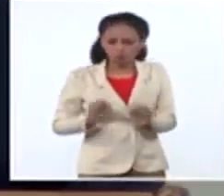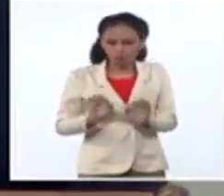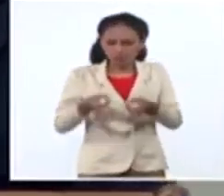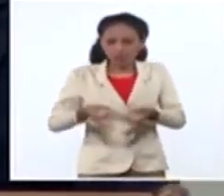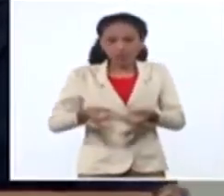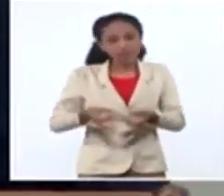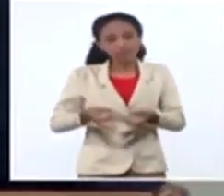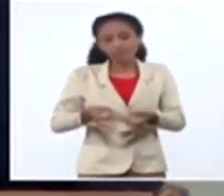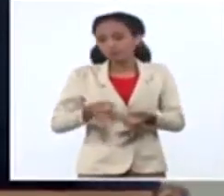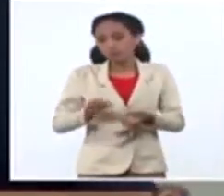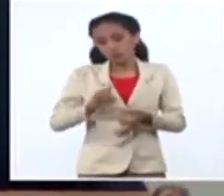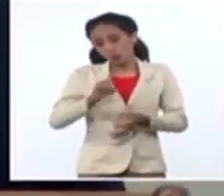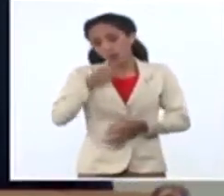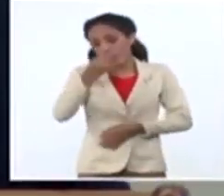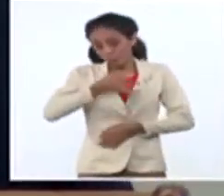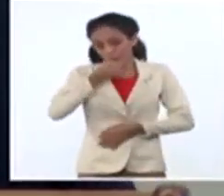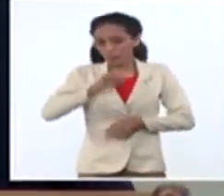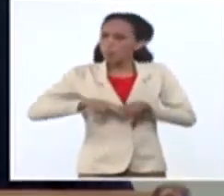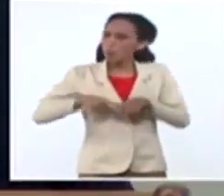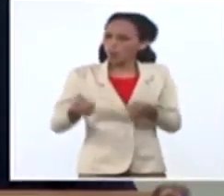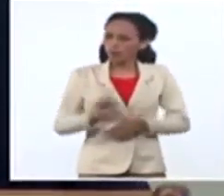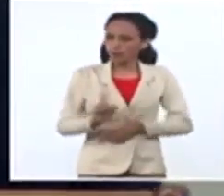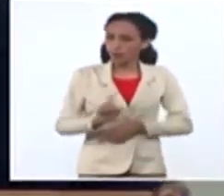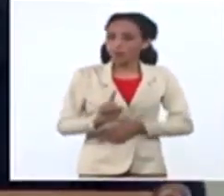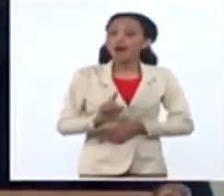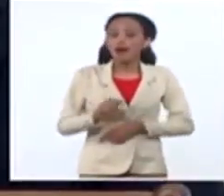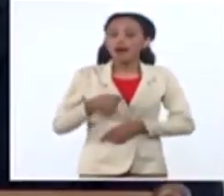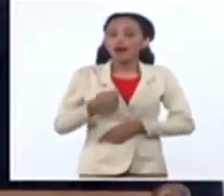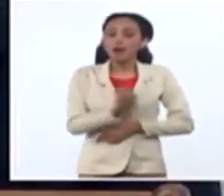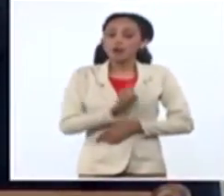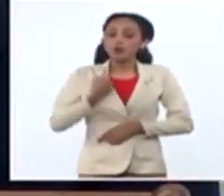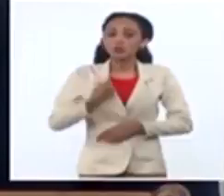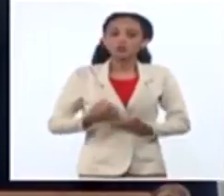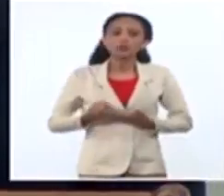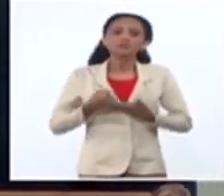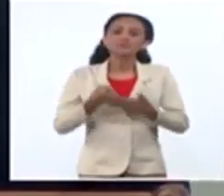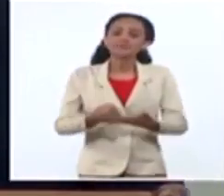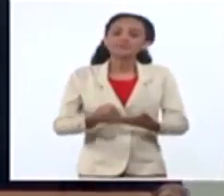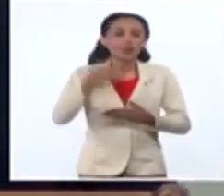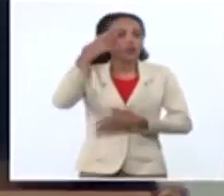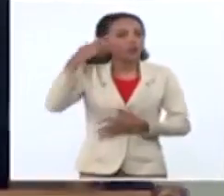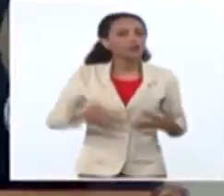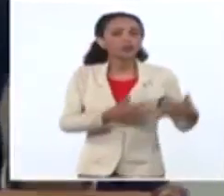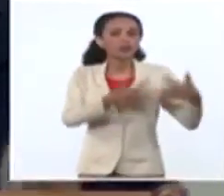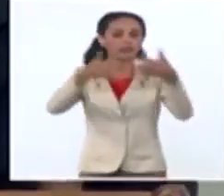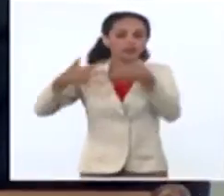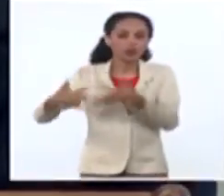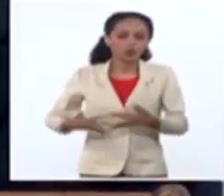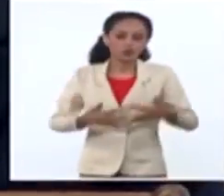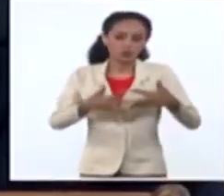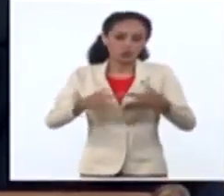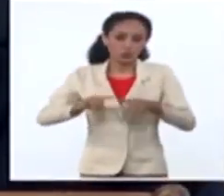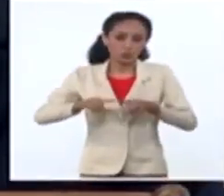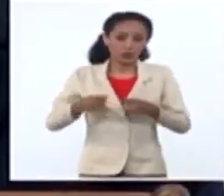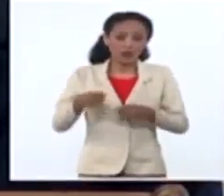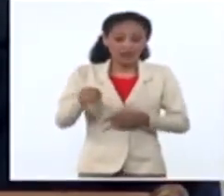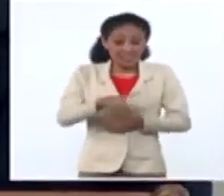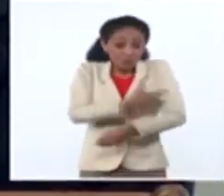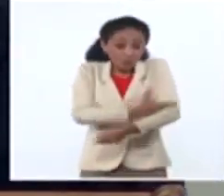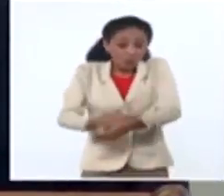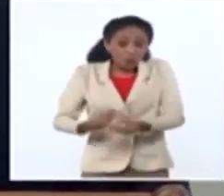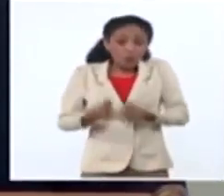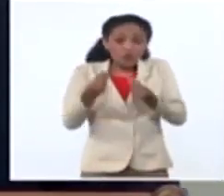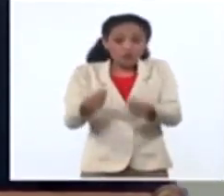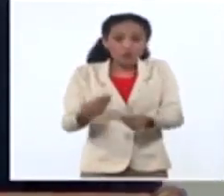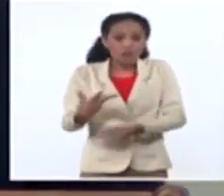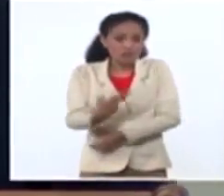Y hemos ofrecido al gobierno de los Estados Unidos que utilice esa donación de